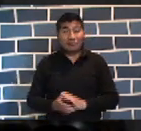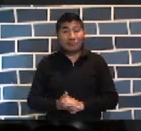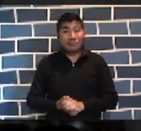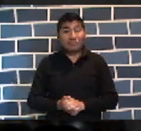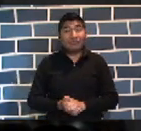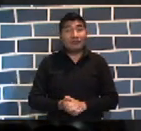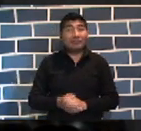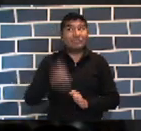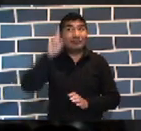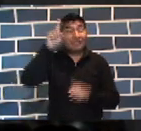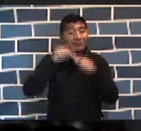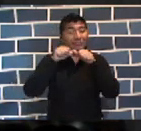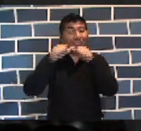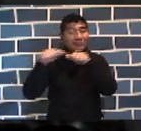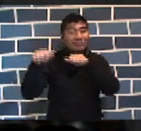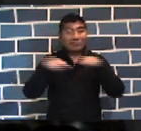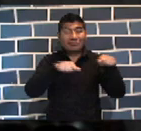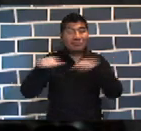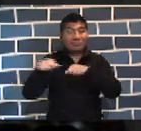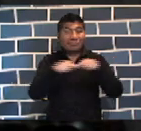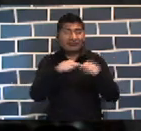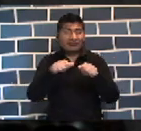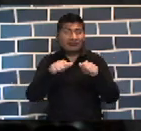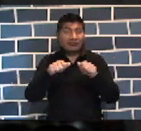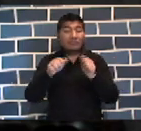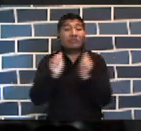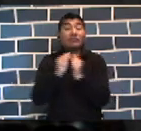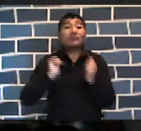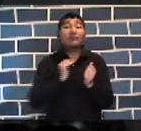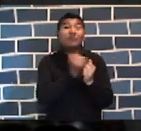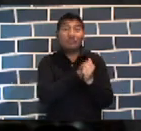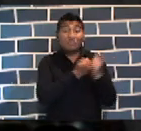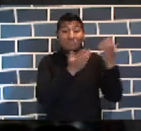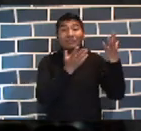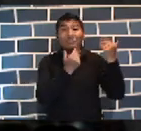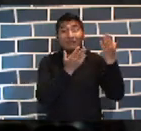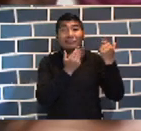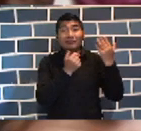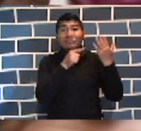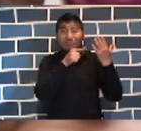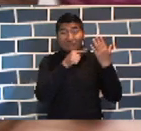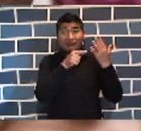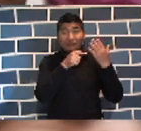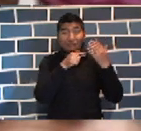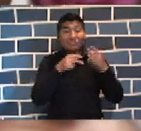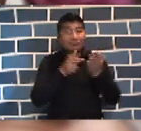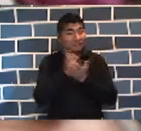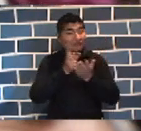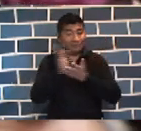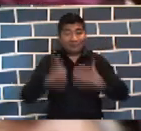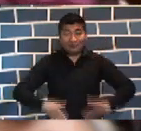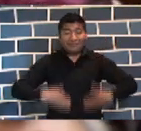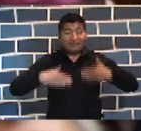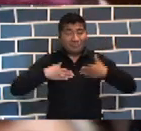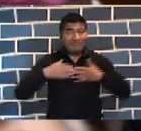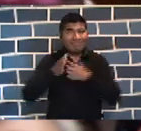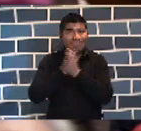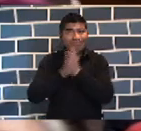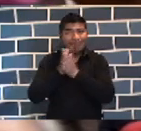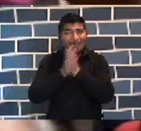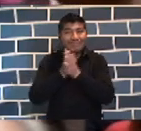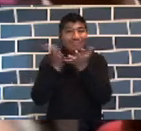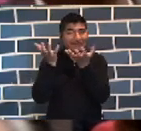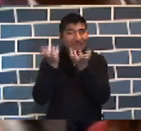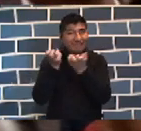Él sigue actuando a través de nuestra esperanza, que hace que realmente vivamos deseando el